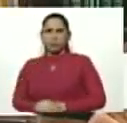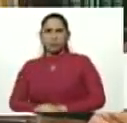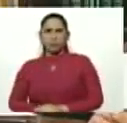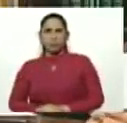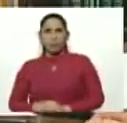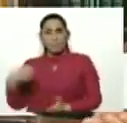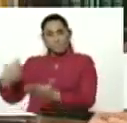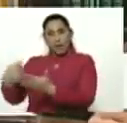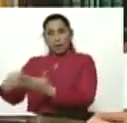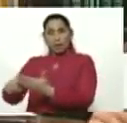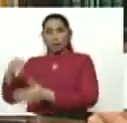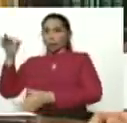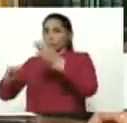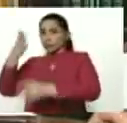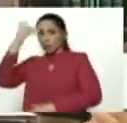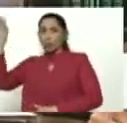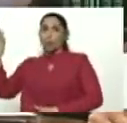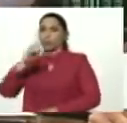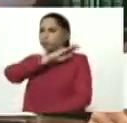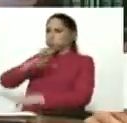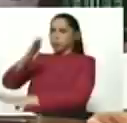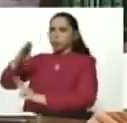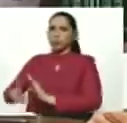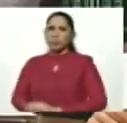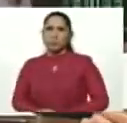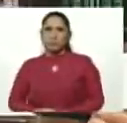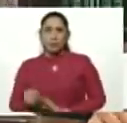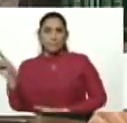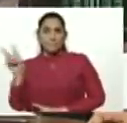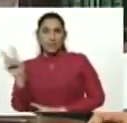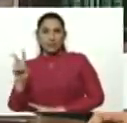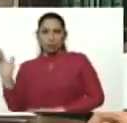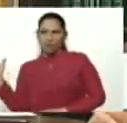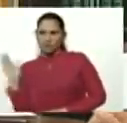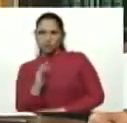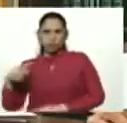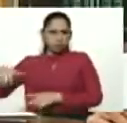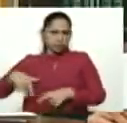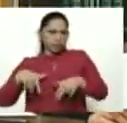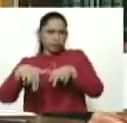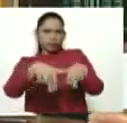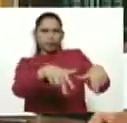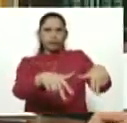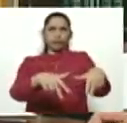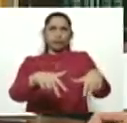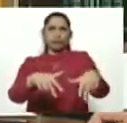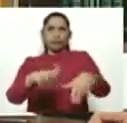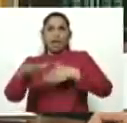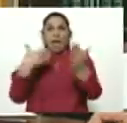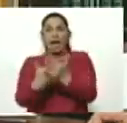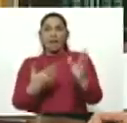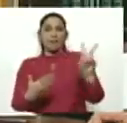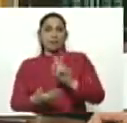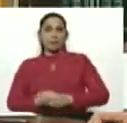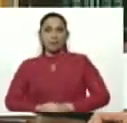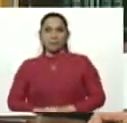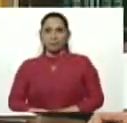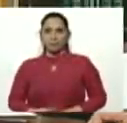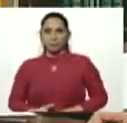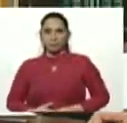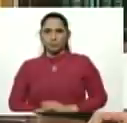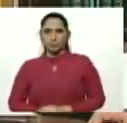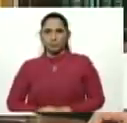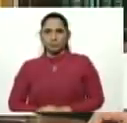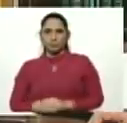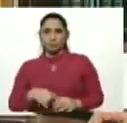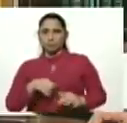pagarán, de contaminar a los venezolanos que venían caminando por Bucaramanga, por Ocaña, por Pamplona, de